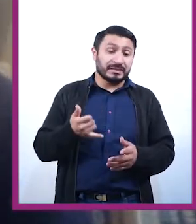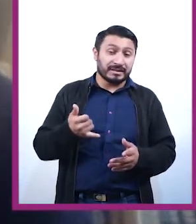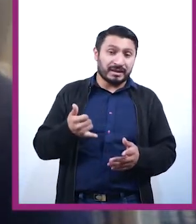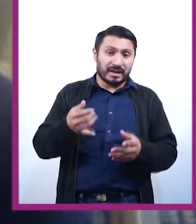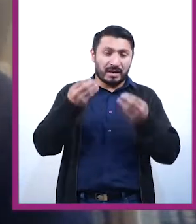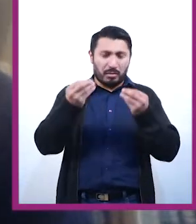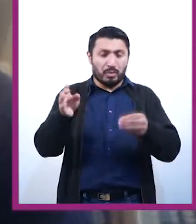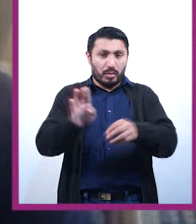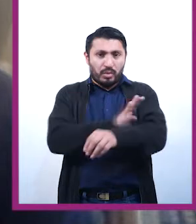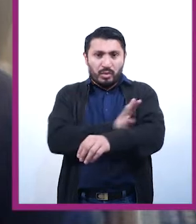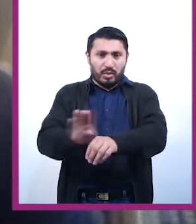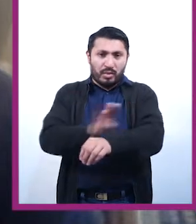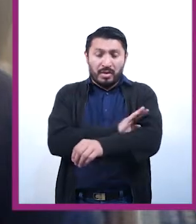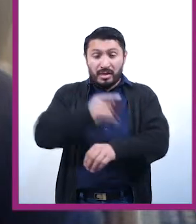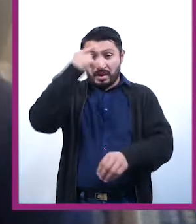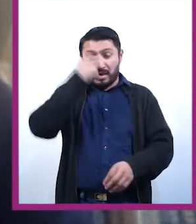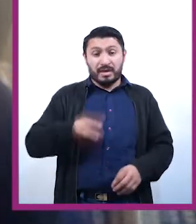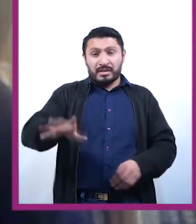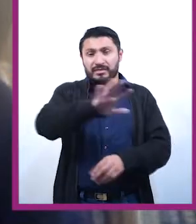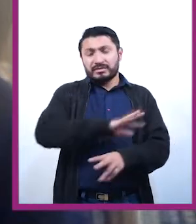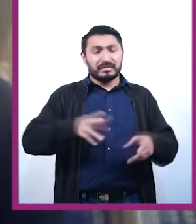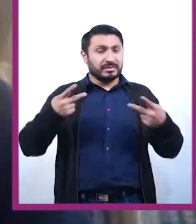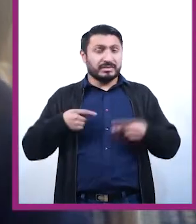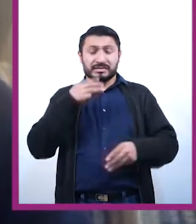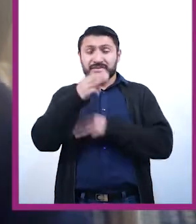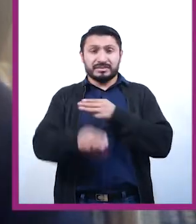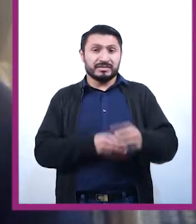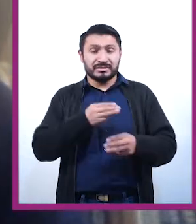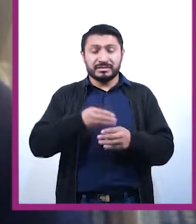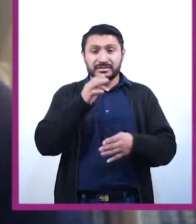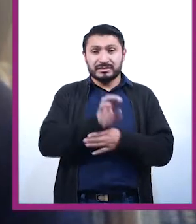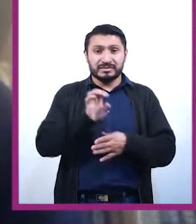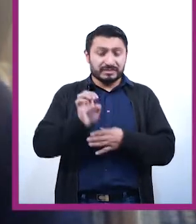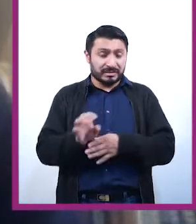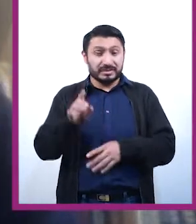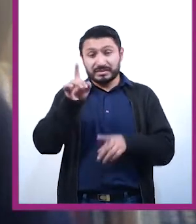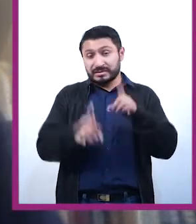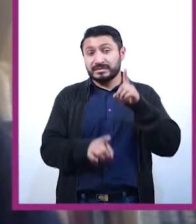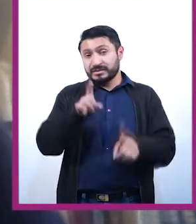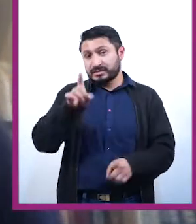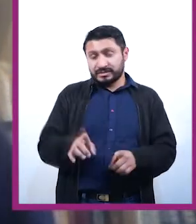de mucho bienestar para todos los ciudadanos de todo el mundo.